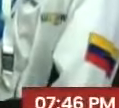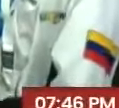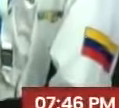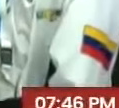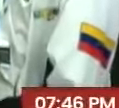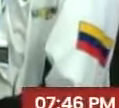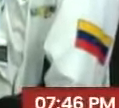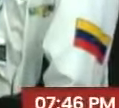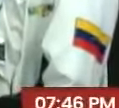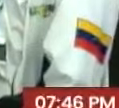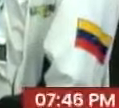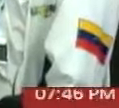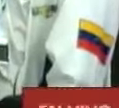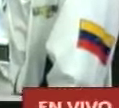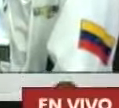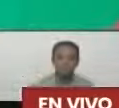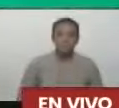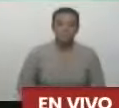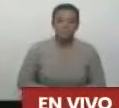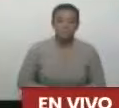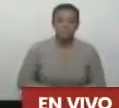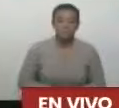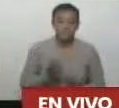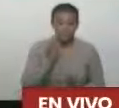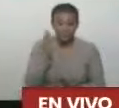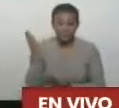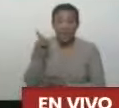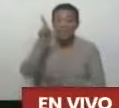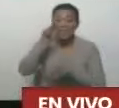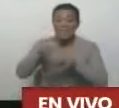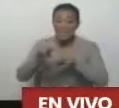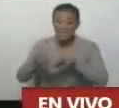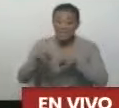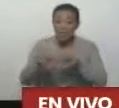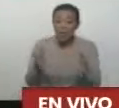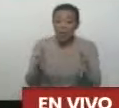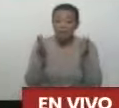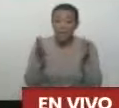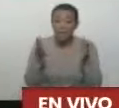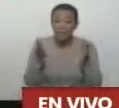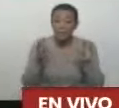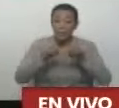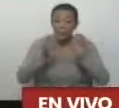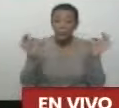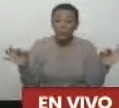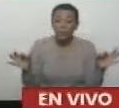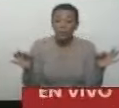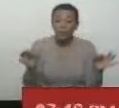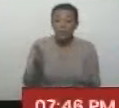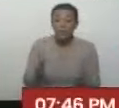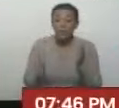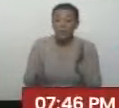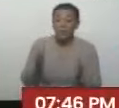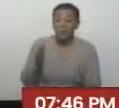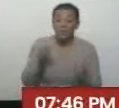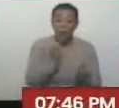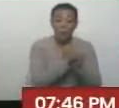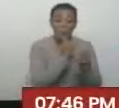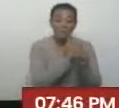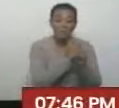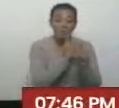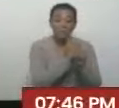Está junto a su papá, Freddy Acevedo, ingeniero en sistemas. Pero no es todo esto.